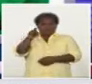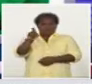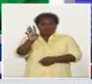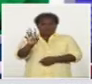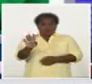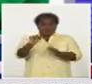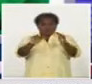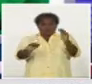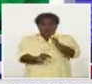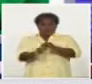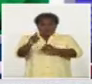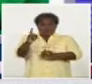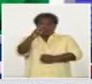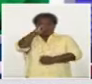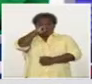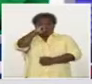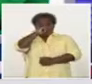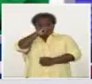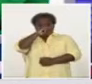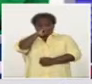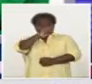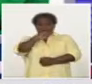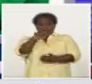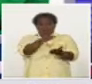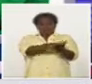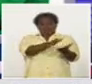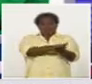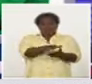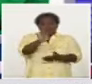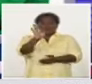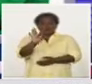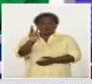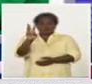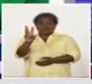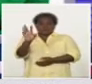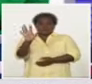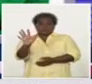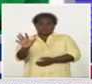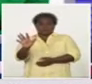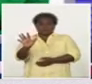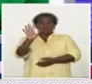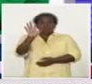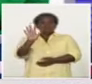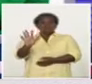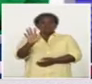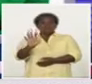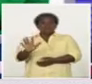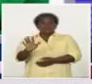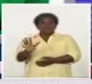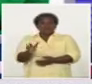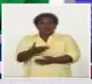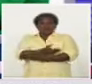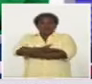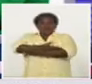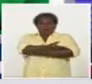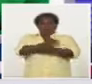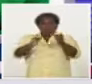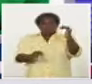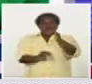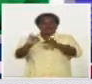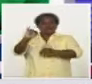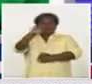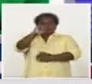año, ya se acumulan 835, y 5 lactantes menores de 6 meses. De